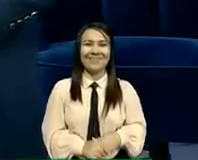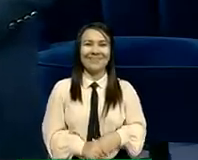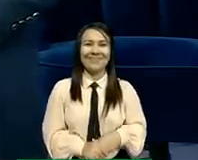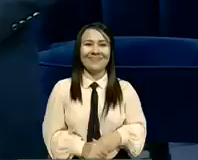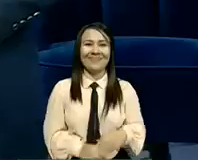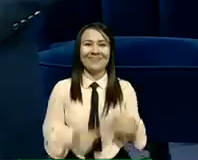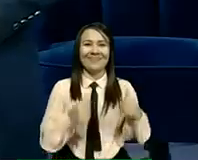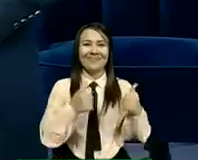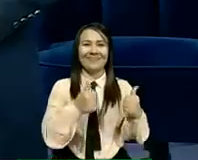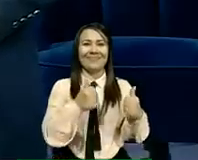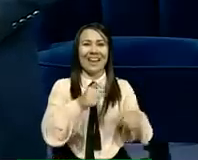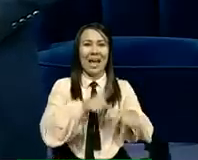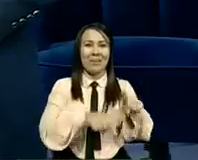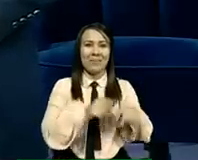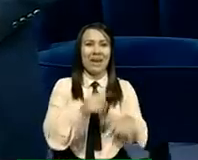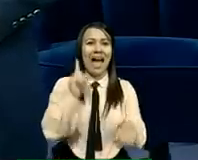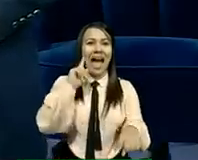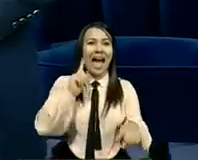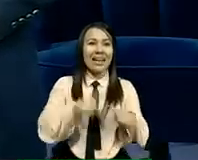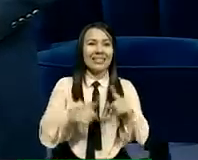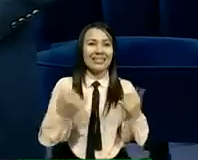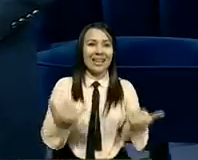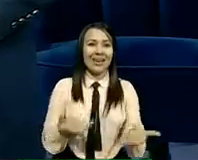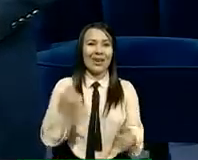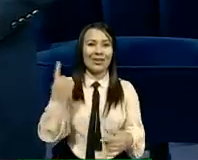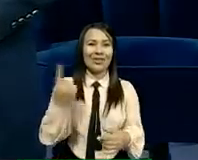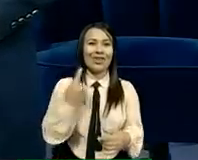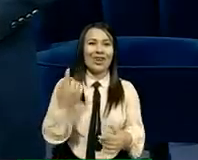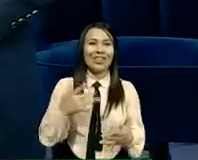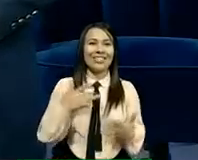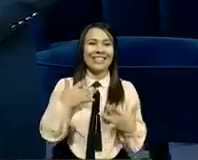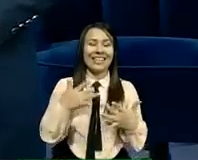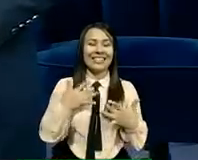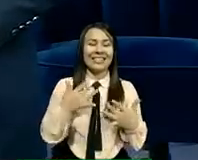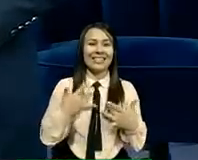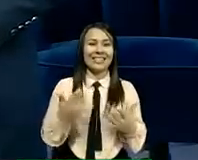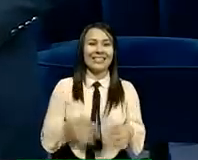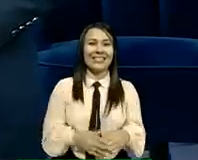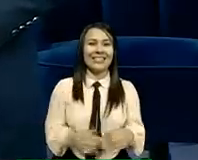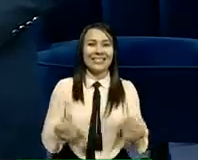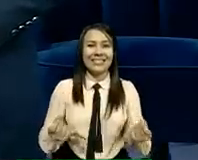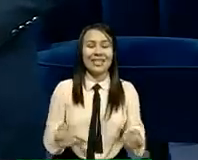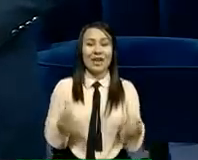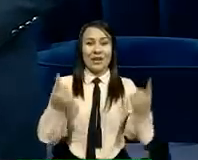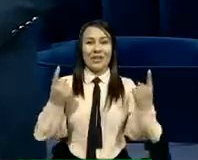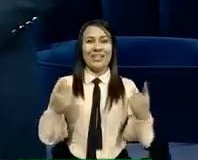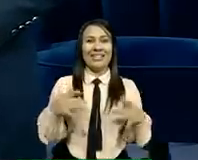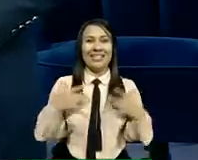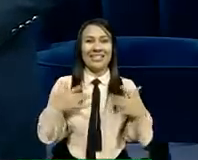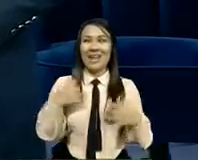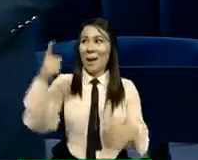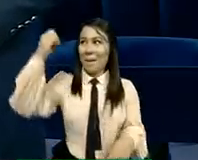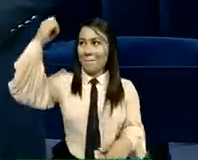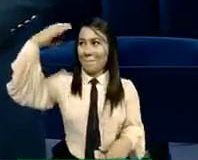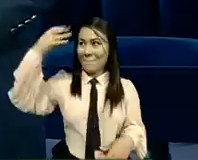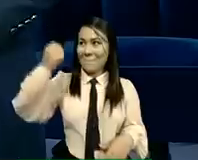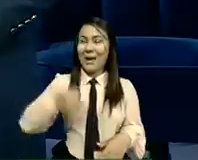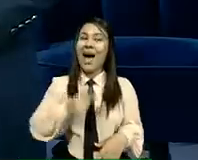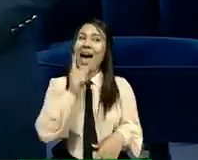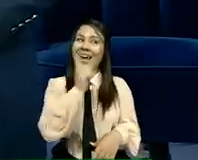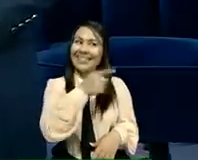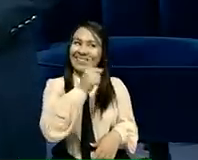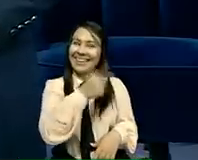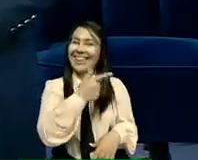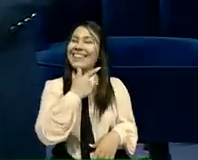Mi querido tocayo, bueno, hasta el momento la única sensación, o el único que ha expresado sensación, emoción por este paraguas, ha sido usted,